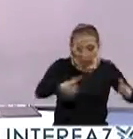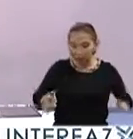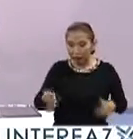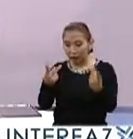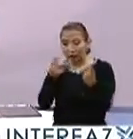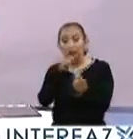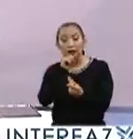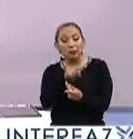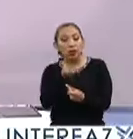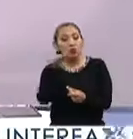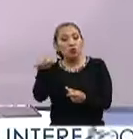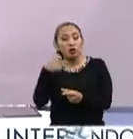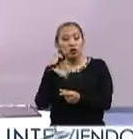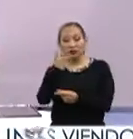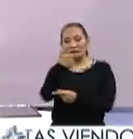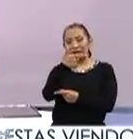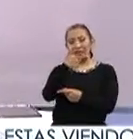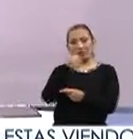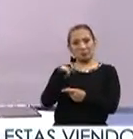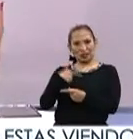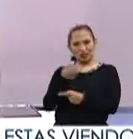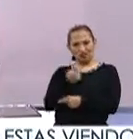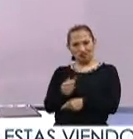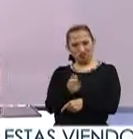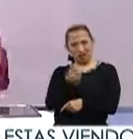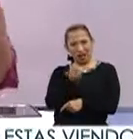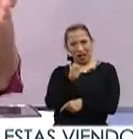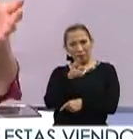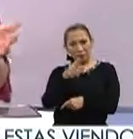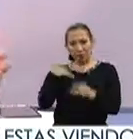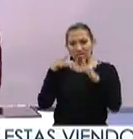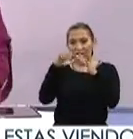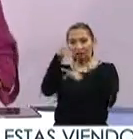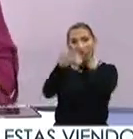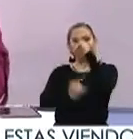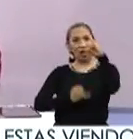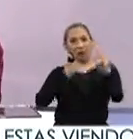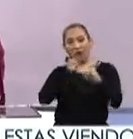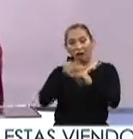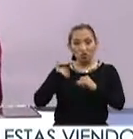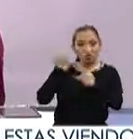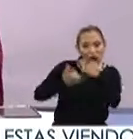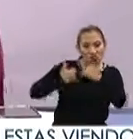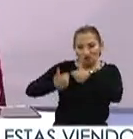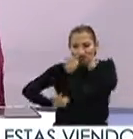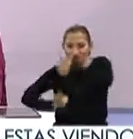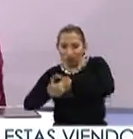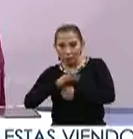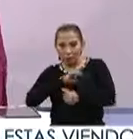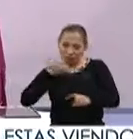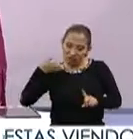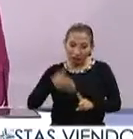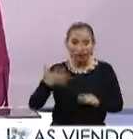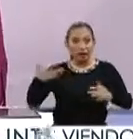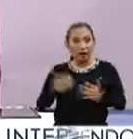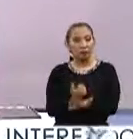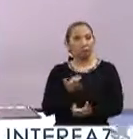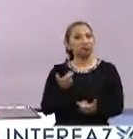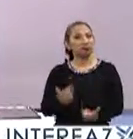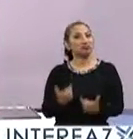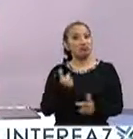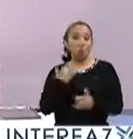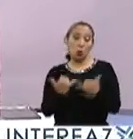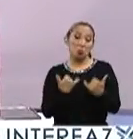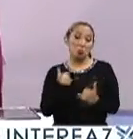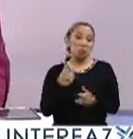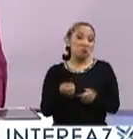venderlos, sino aquellos gamers. Ya hay ligas internacionales, sí, así es. Puedes dedicarte y ganar mucho dinero